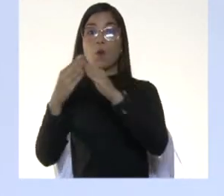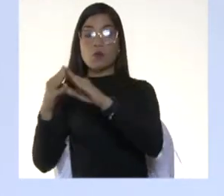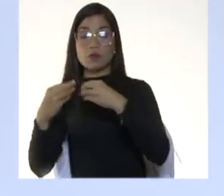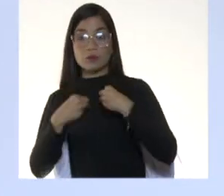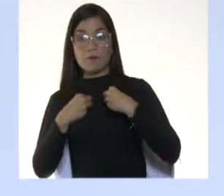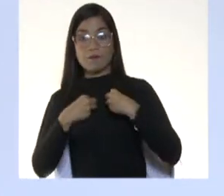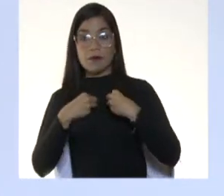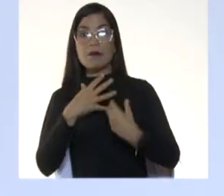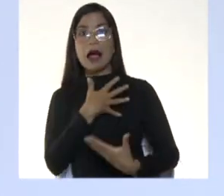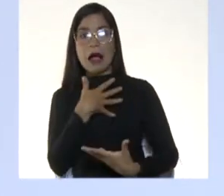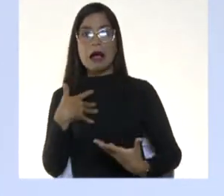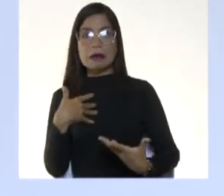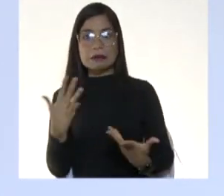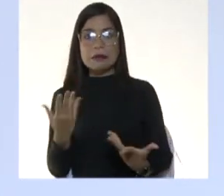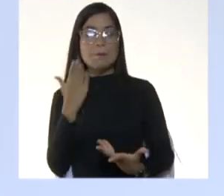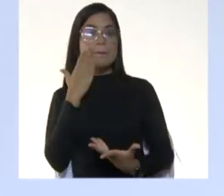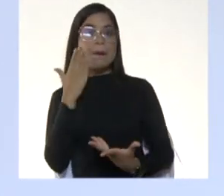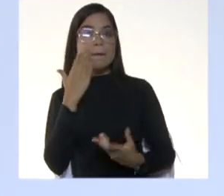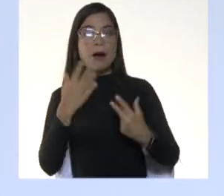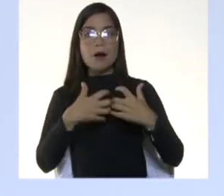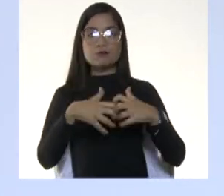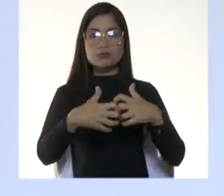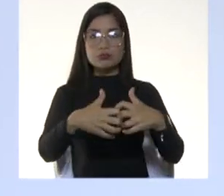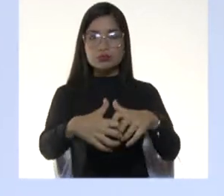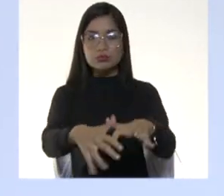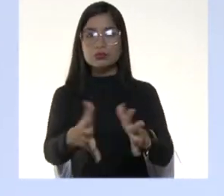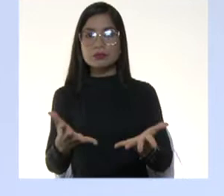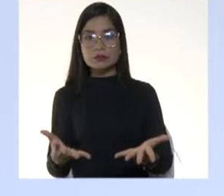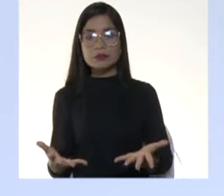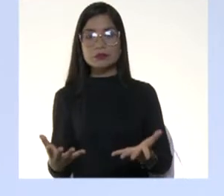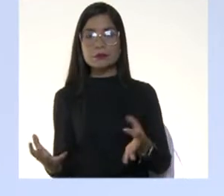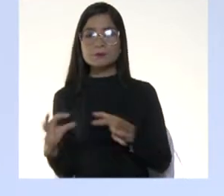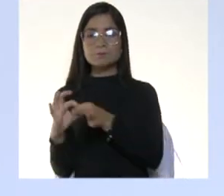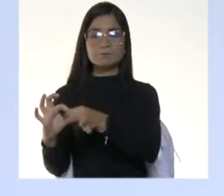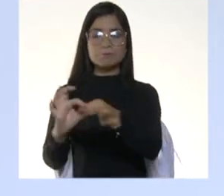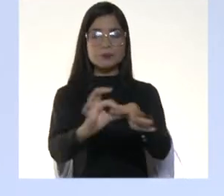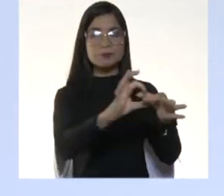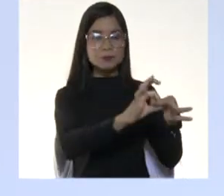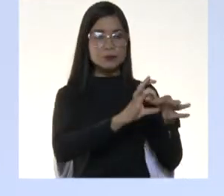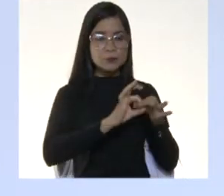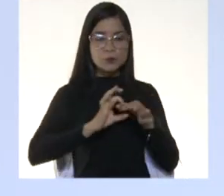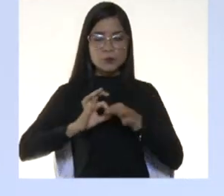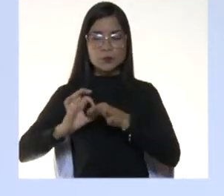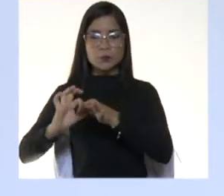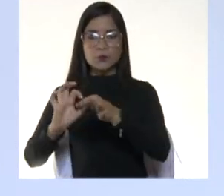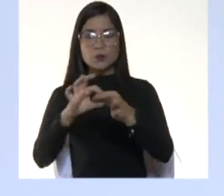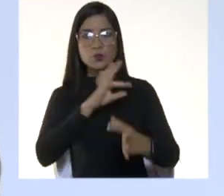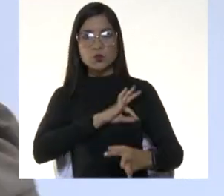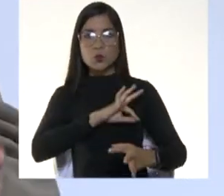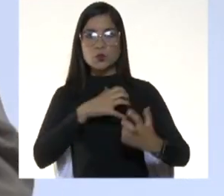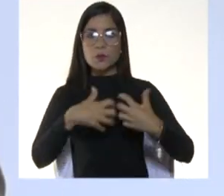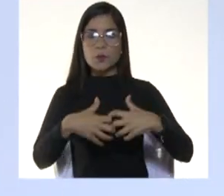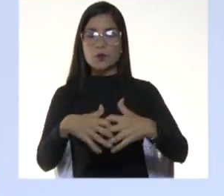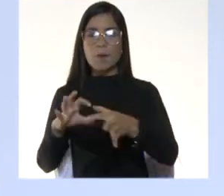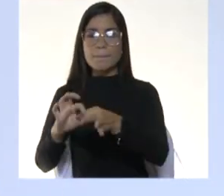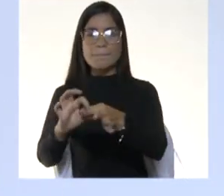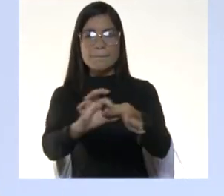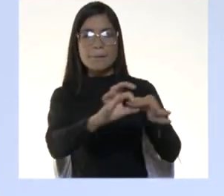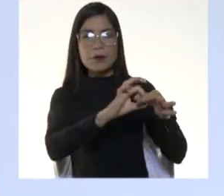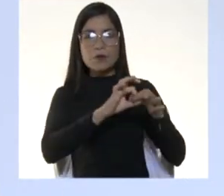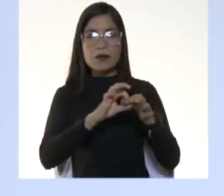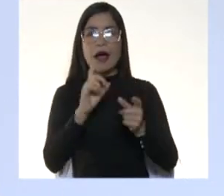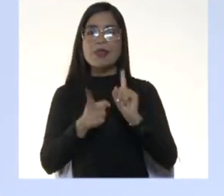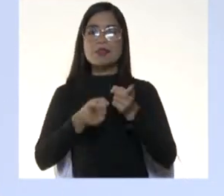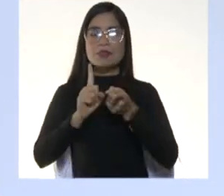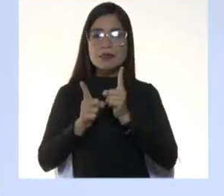en ese elemento relacionado a verificar lo que era la vinculación socioproductiva en función de sus